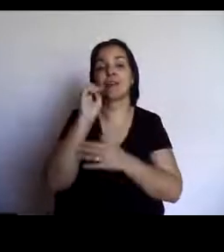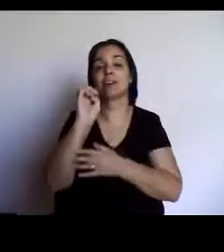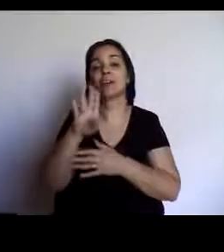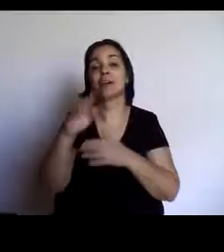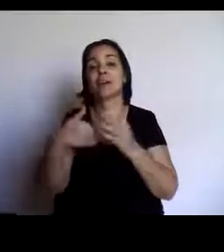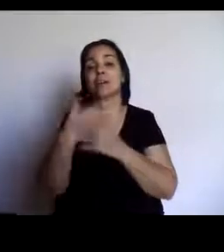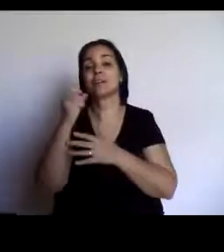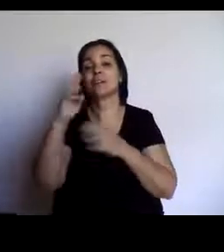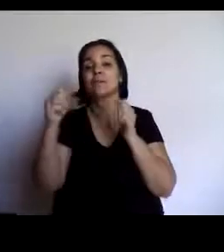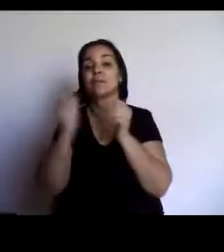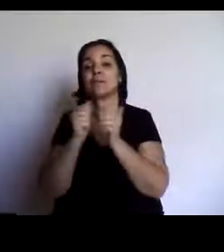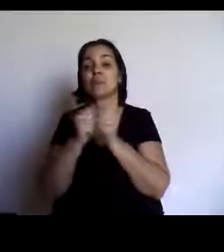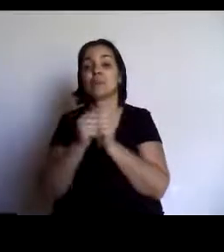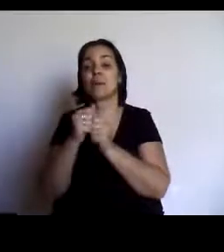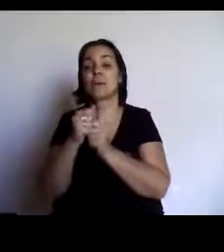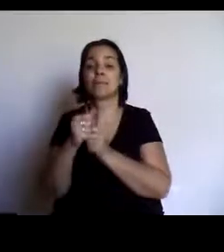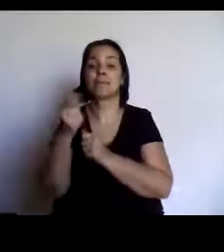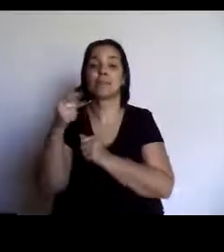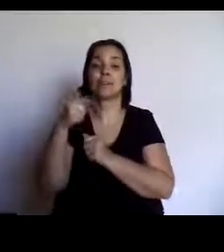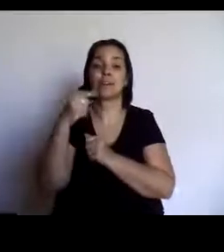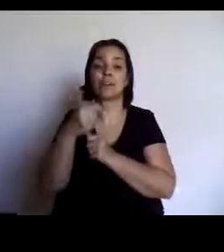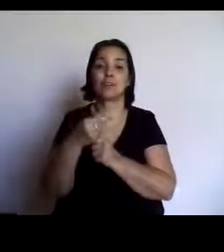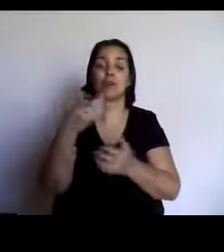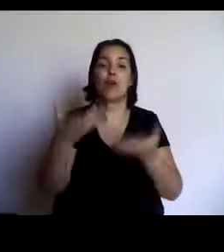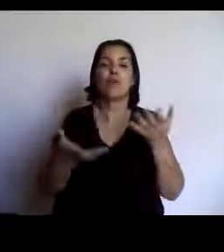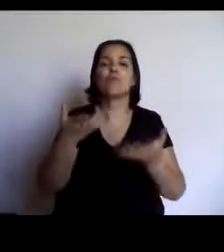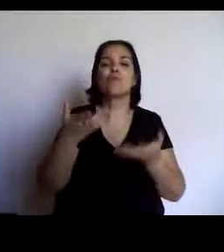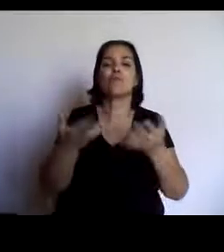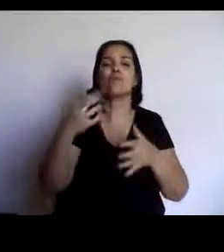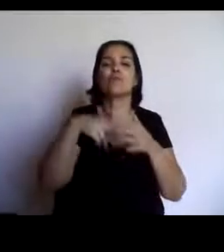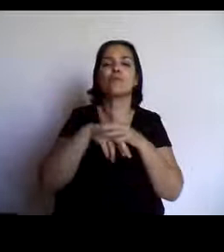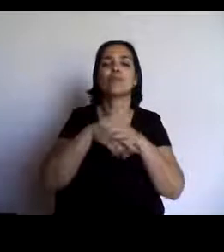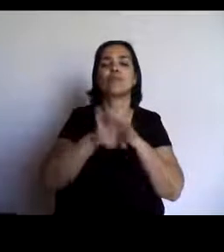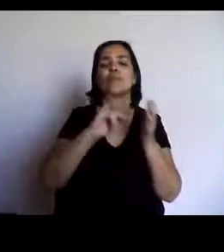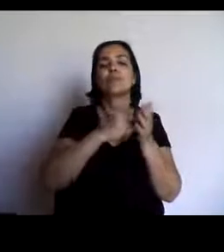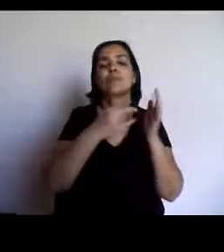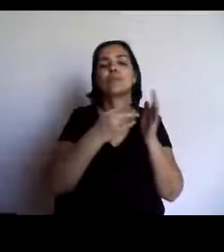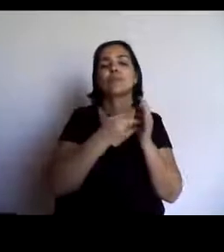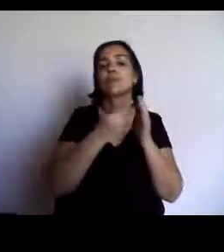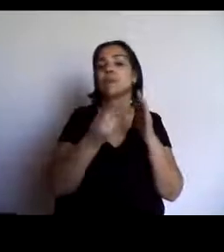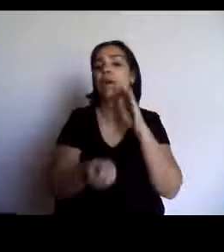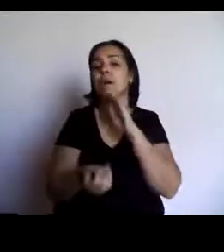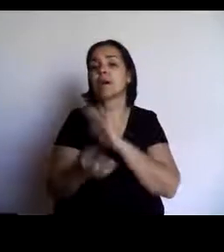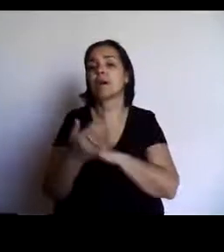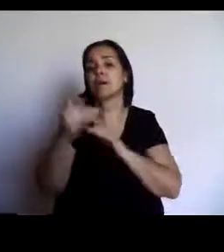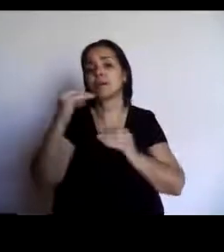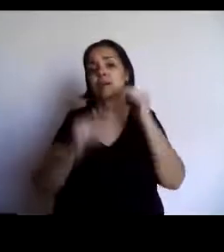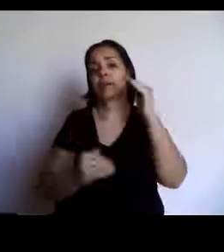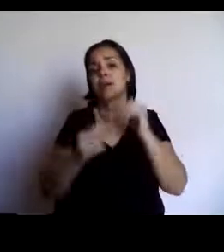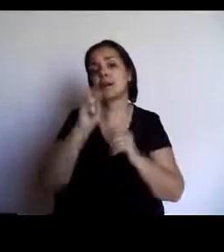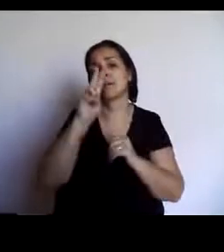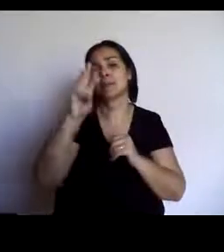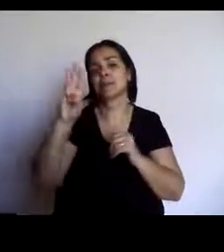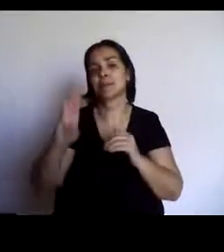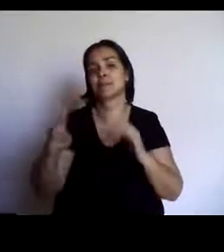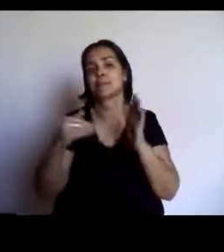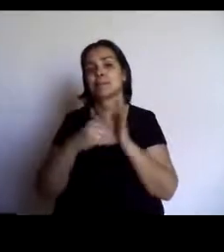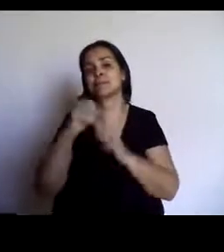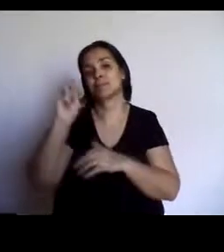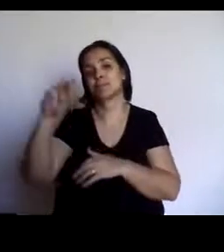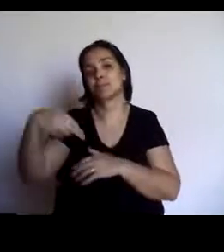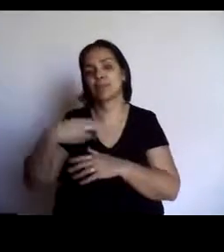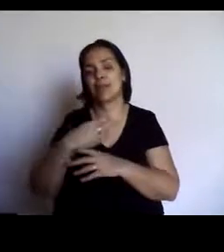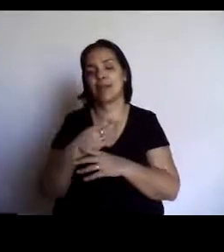en el que el volumen de recursos que estamos gestionando en la actualidad en los proyectos en ejecución baja hasta 23 millones de euros, o sea, casi un